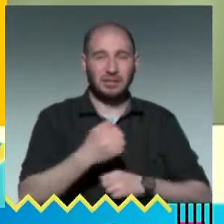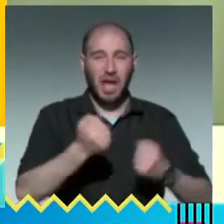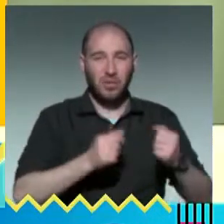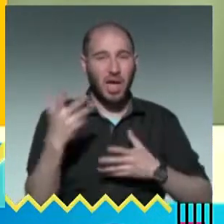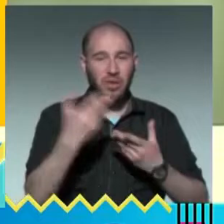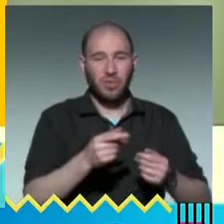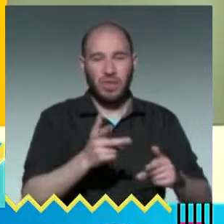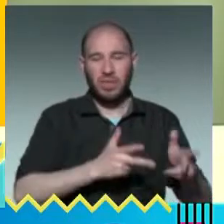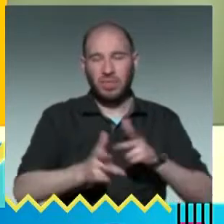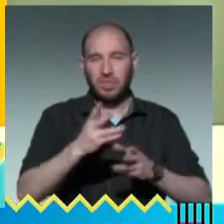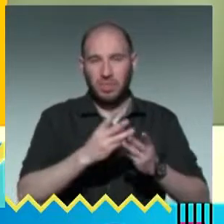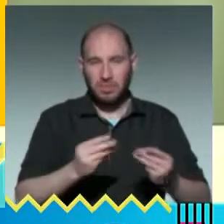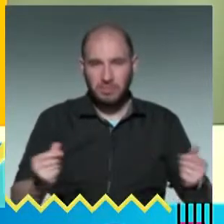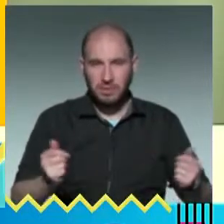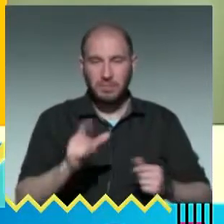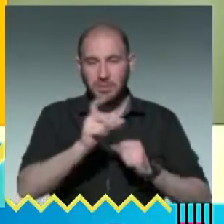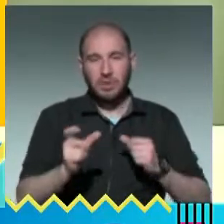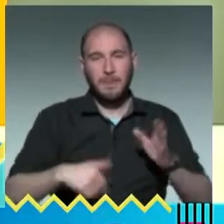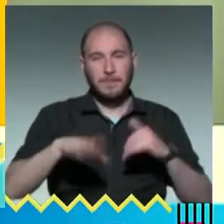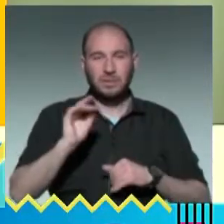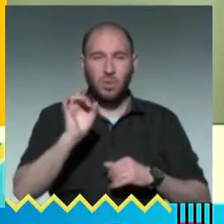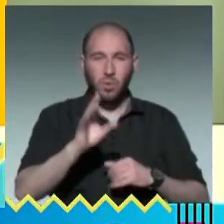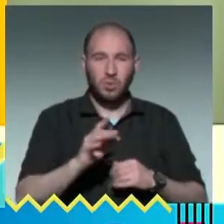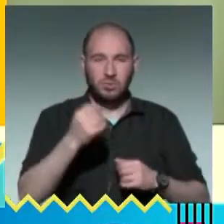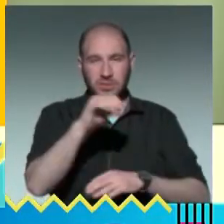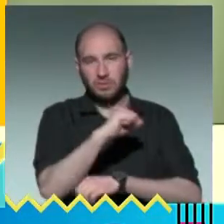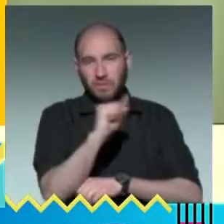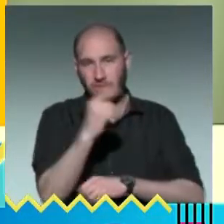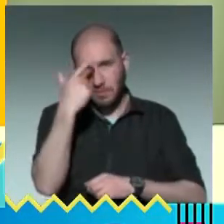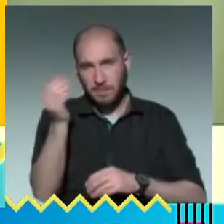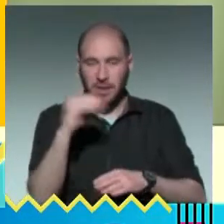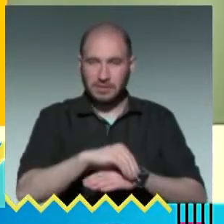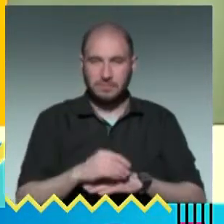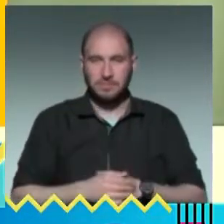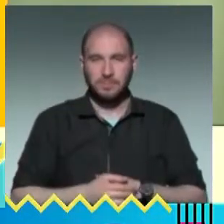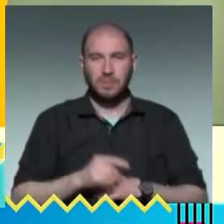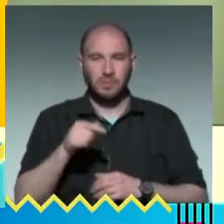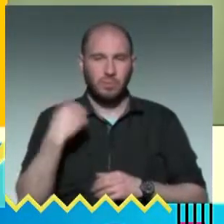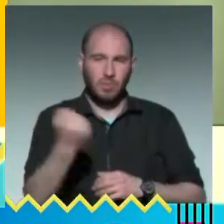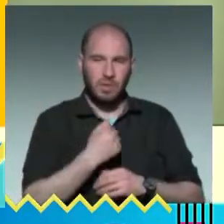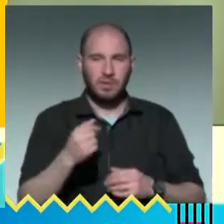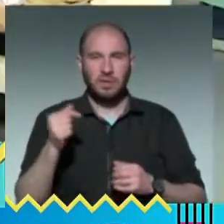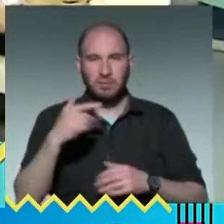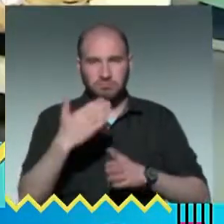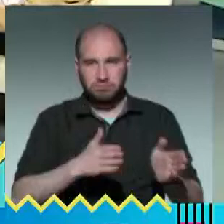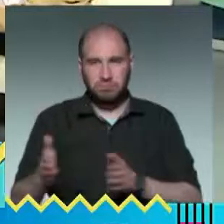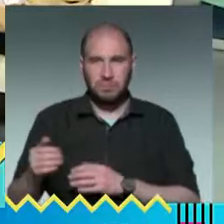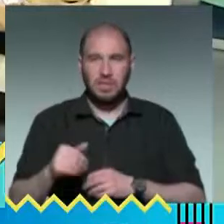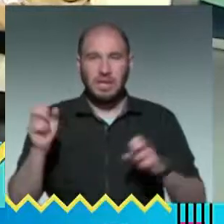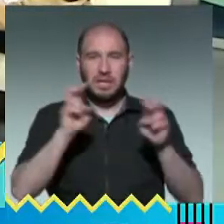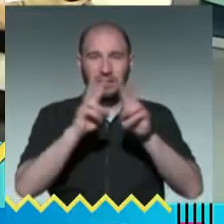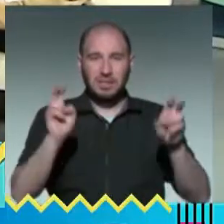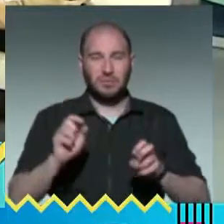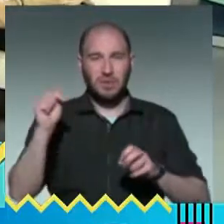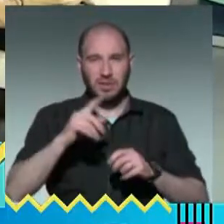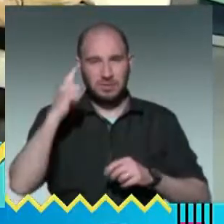ayuda a descongestionar, que viene con más personas, que no solamente viene con el conductor, con el chofer. Bueno, por eso es importante ir dando todos estos pasos, ¿no? Con ese titular nos